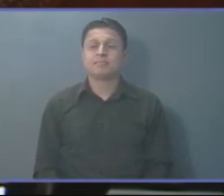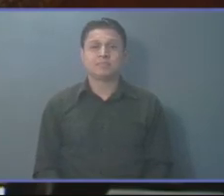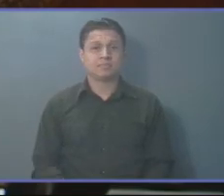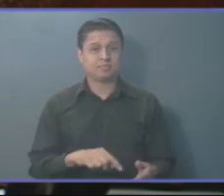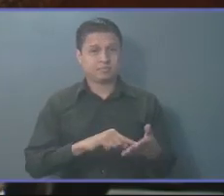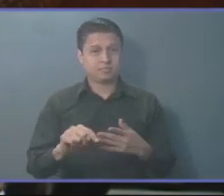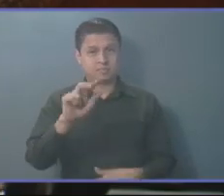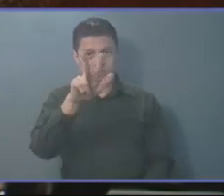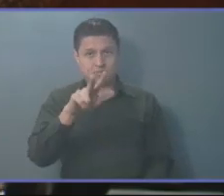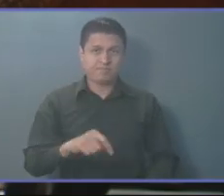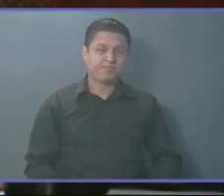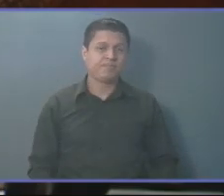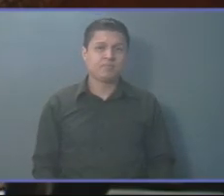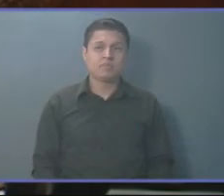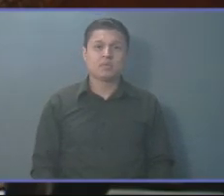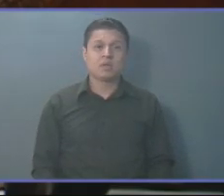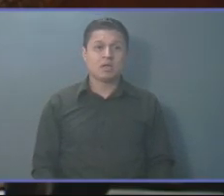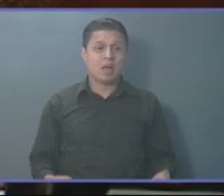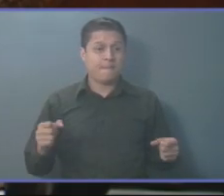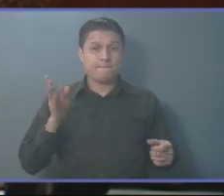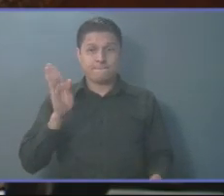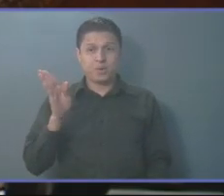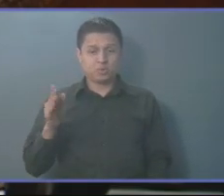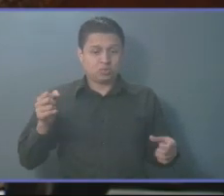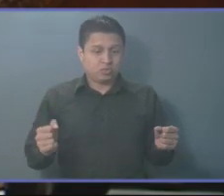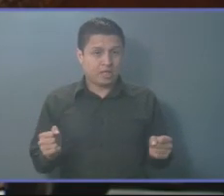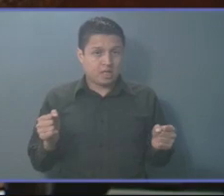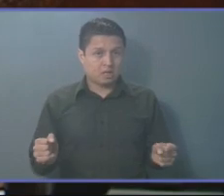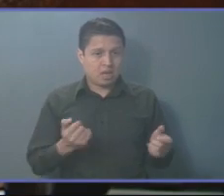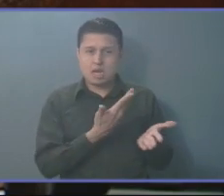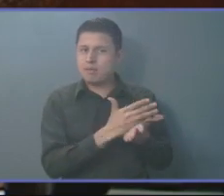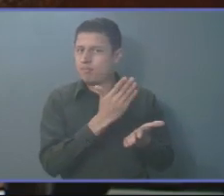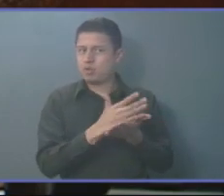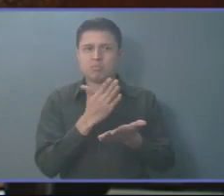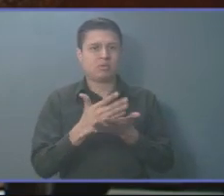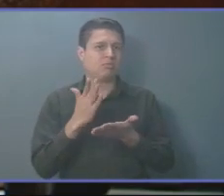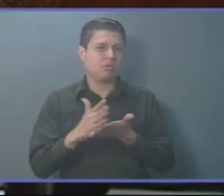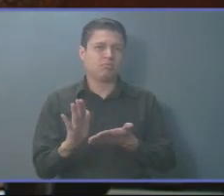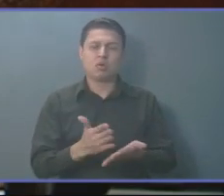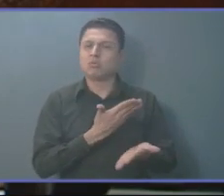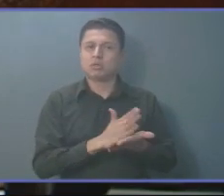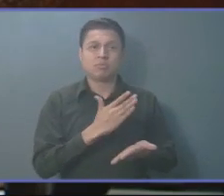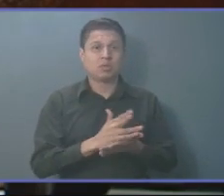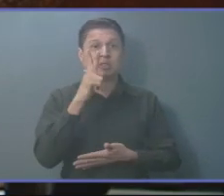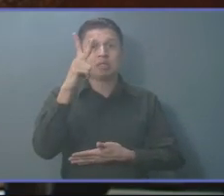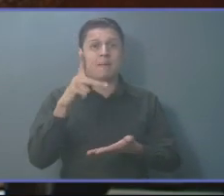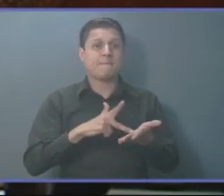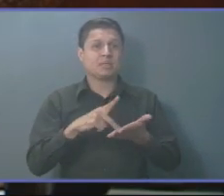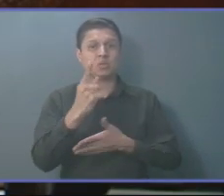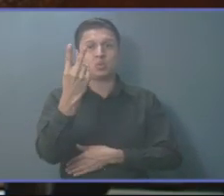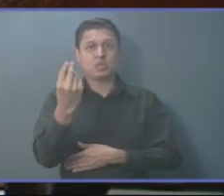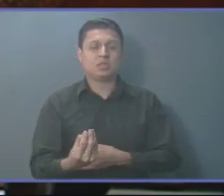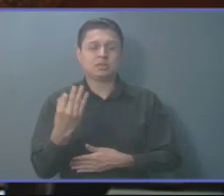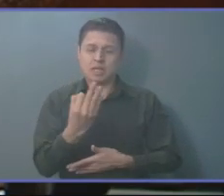3. Mantener desinfectadas cada una de las unidades de transporte público como mínimo 3 veces